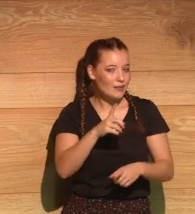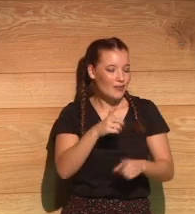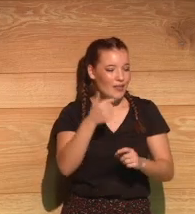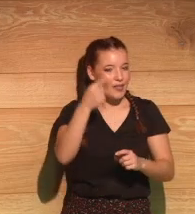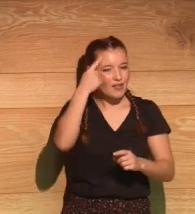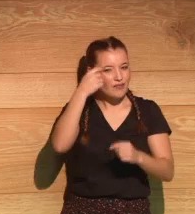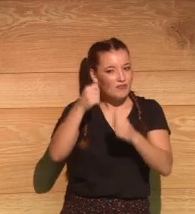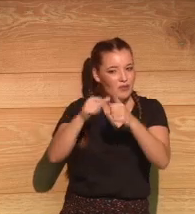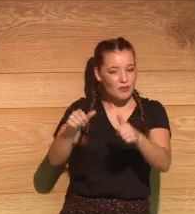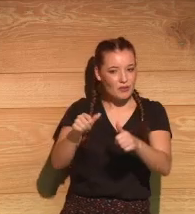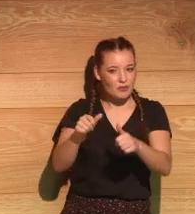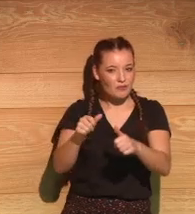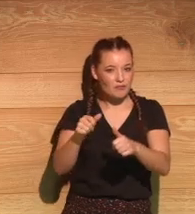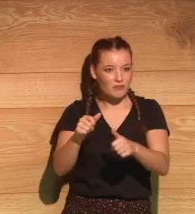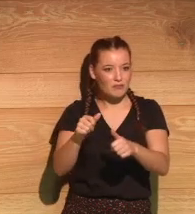estereotipos o de